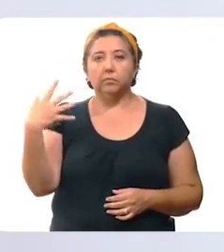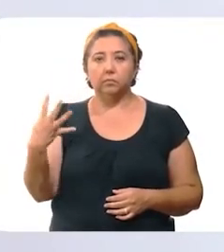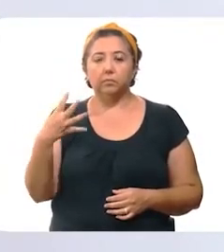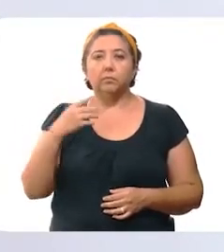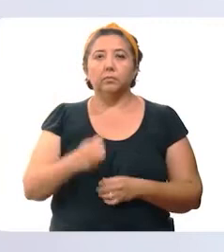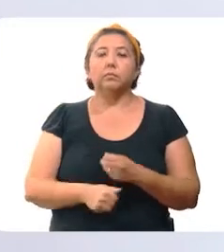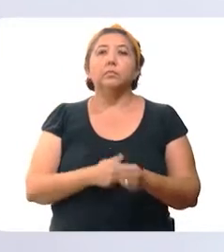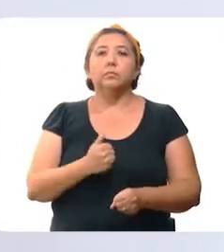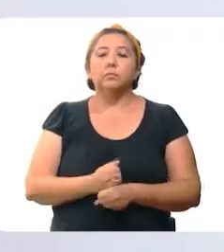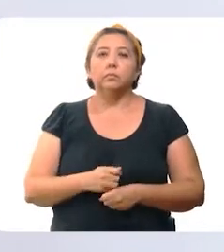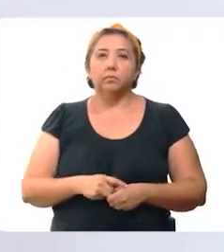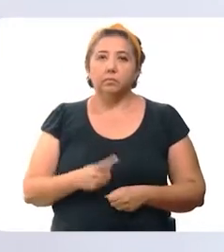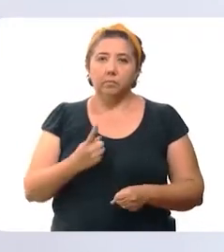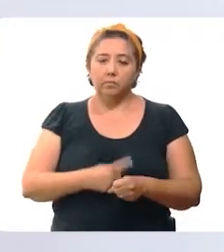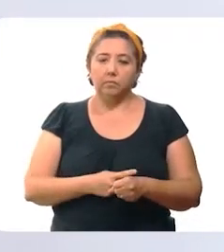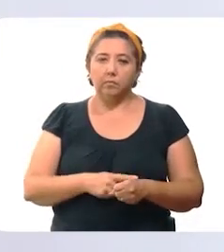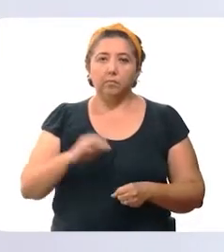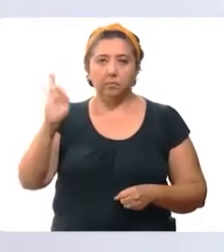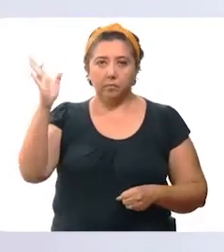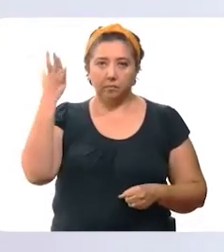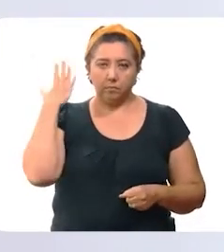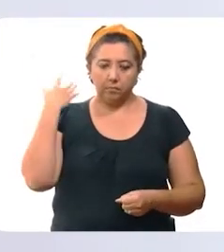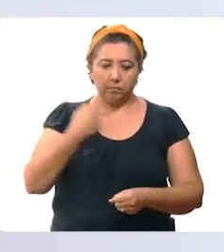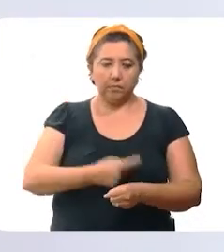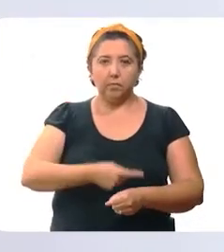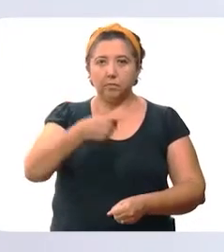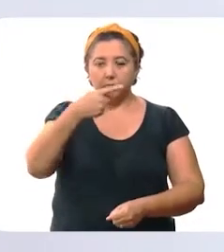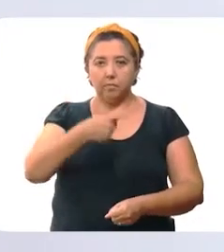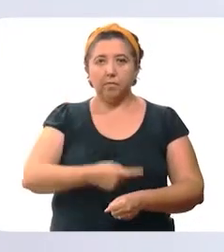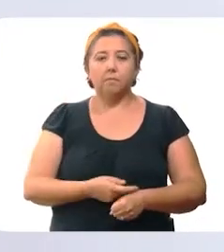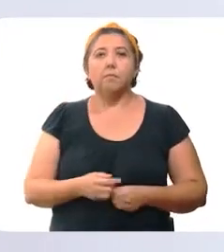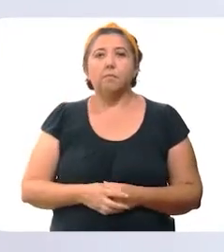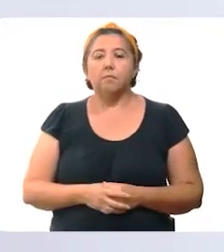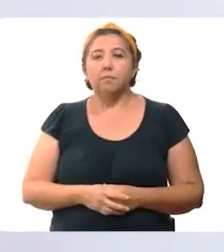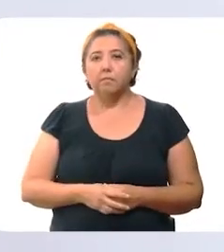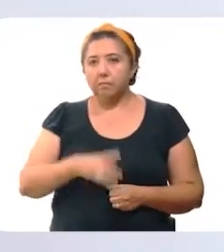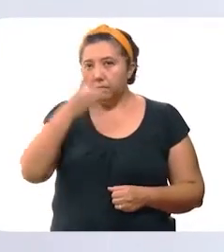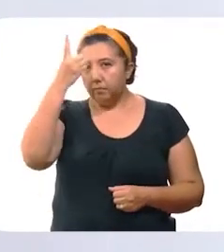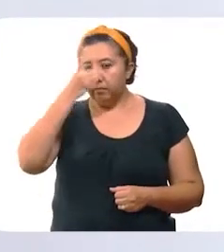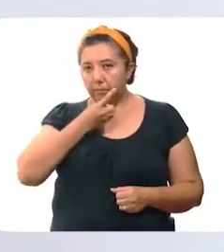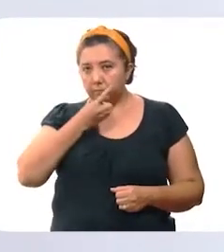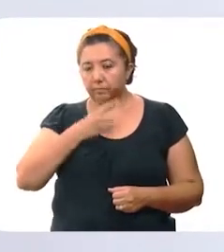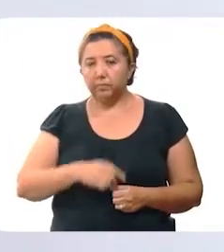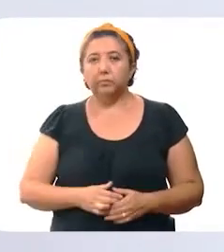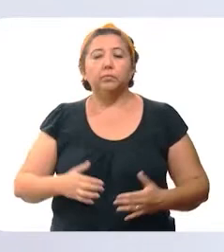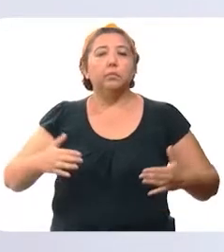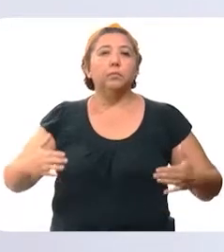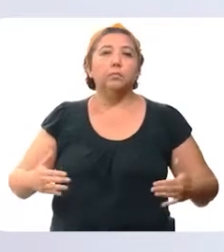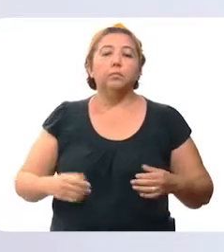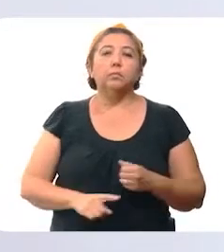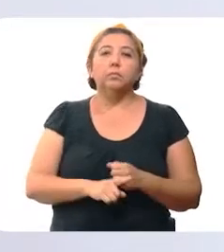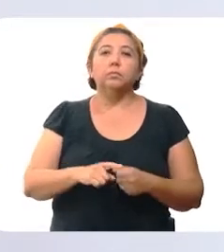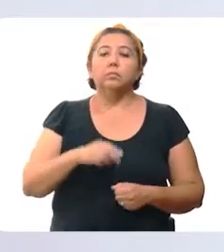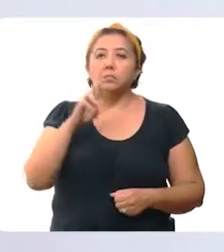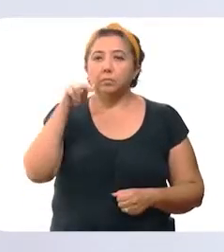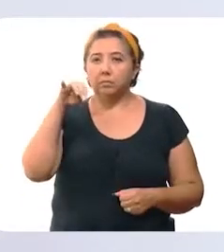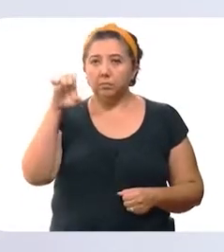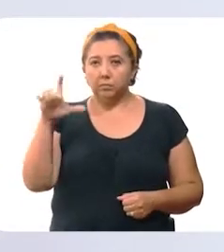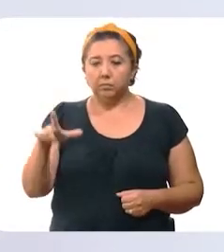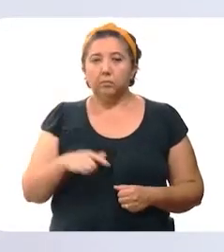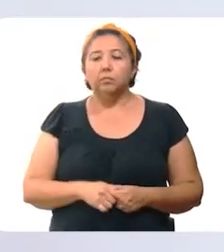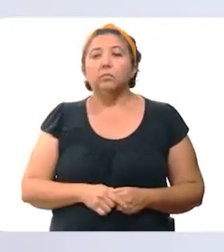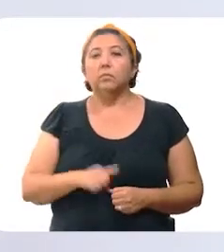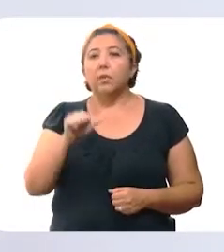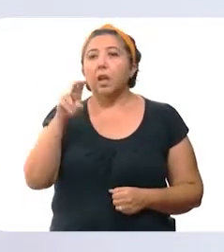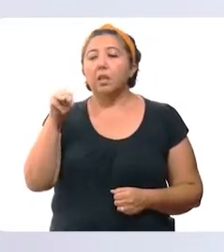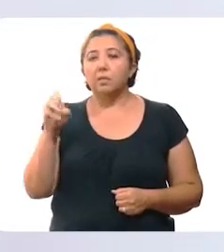74 años. Sus principales enfermedades fueron hipertensión arterial sistémica, diabetes mellitus, obesidad, insuficiencia renal